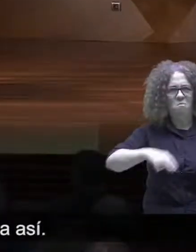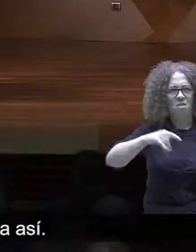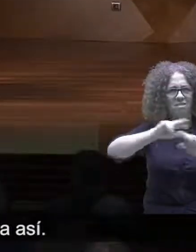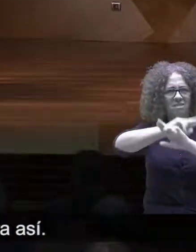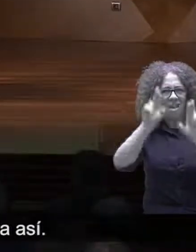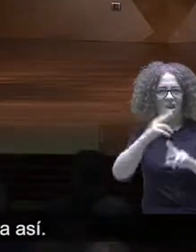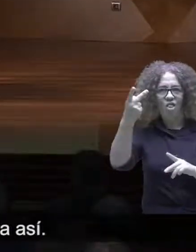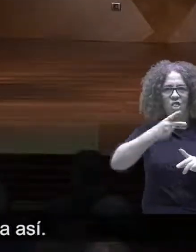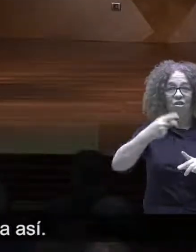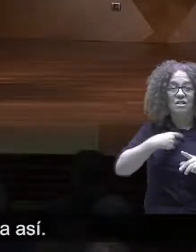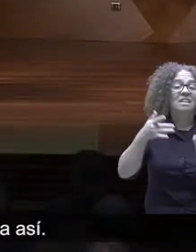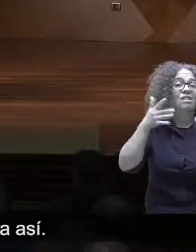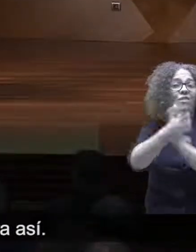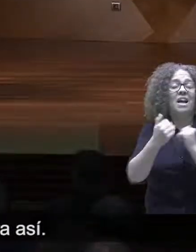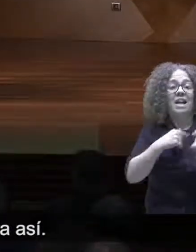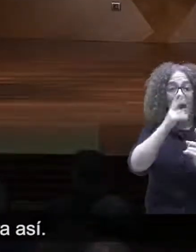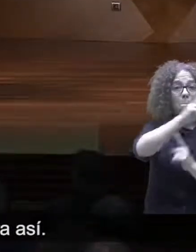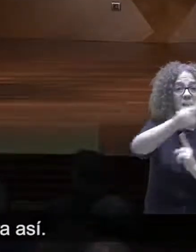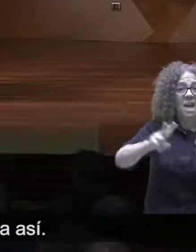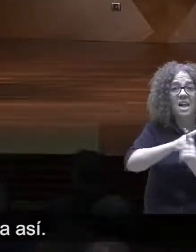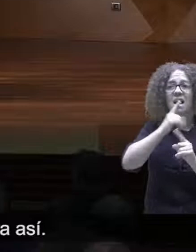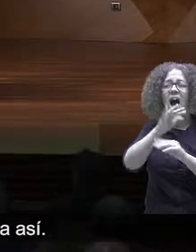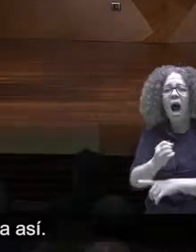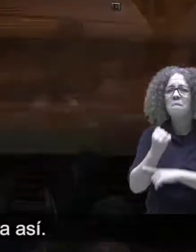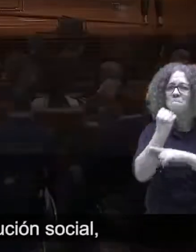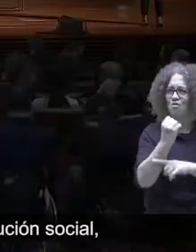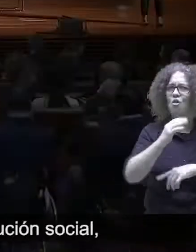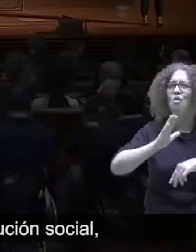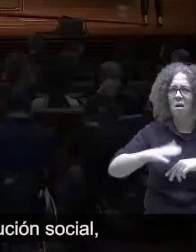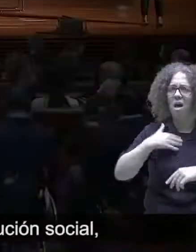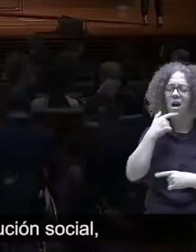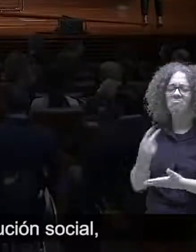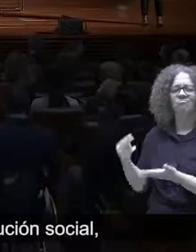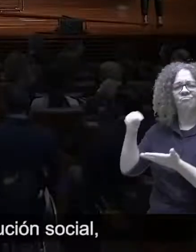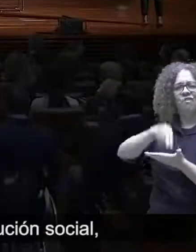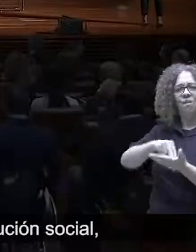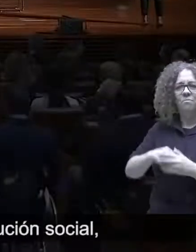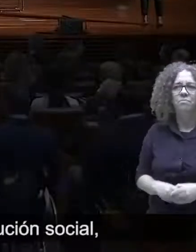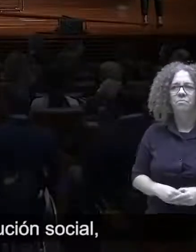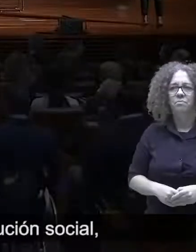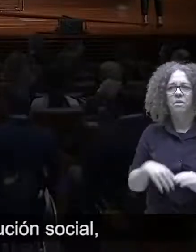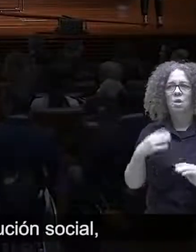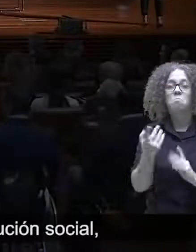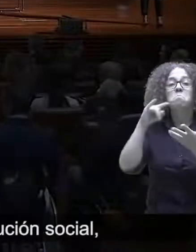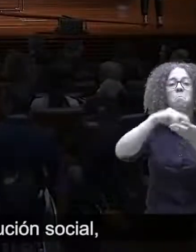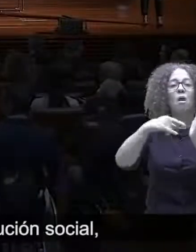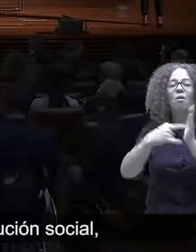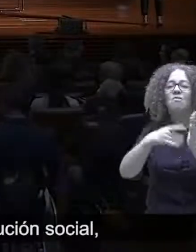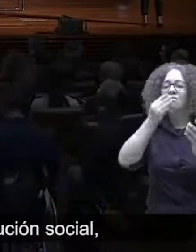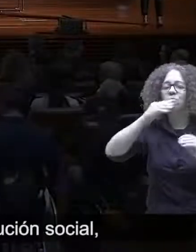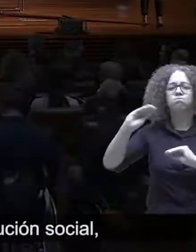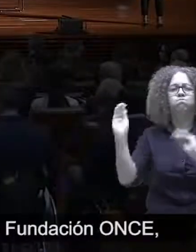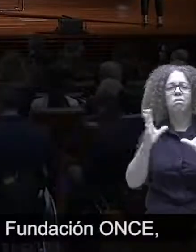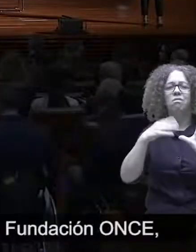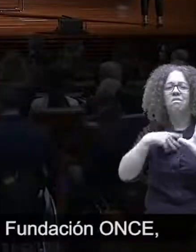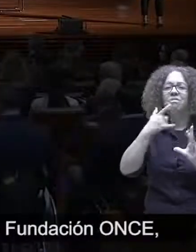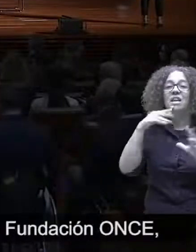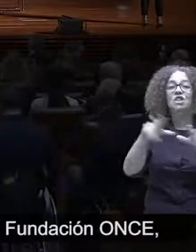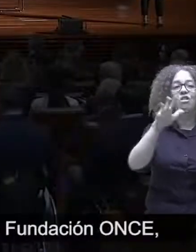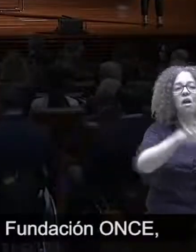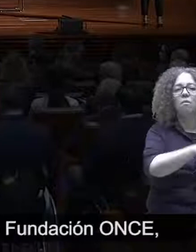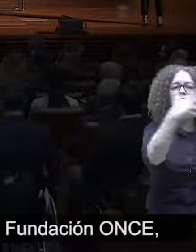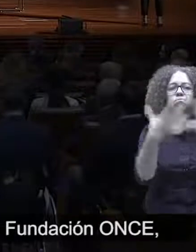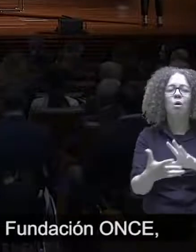era un escaparate, era una forma de apoyarles para que esto fuera así. Uno de los proyectos que mejor reflejan esa evolución social